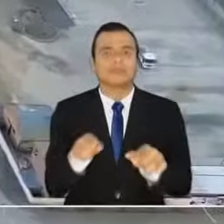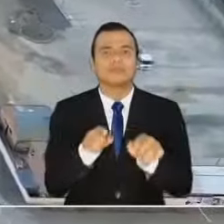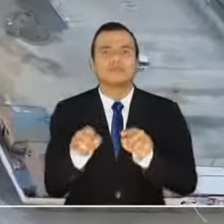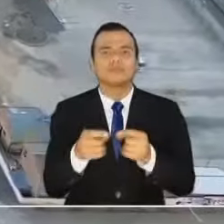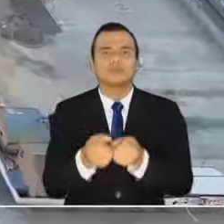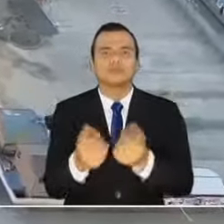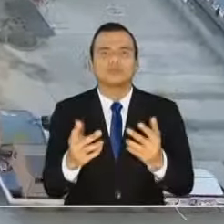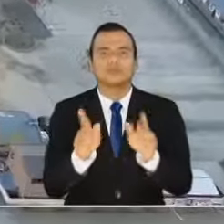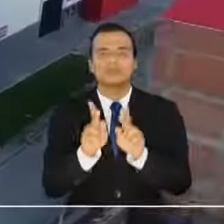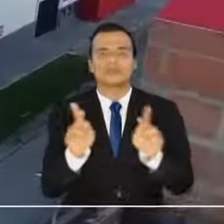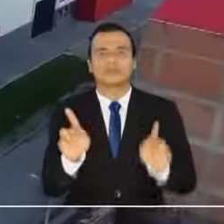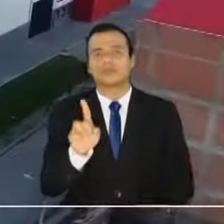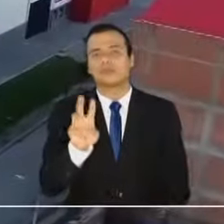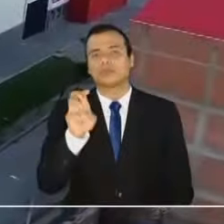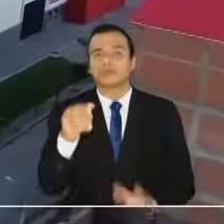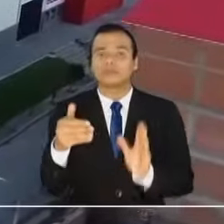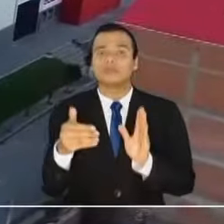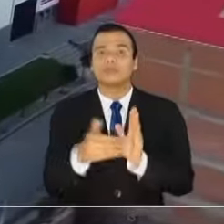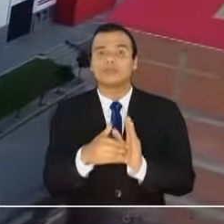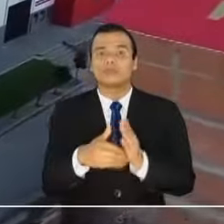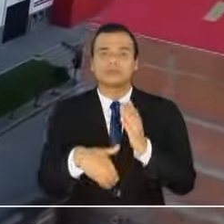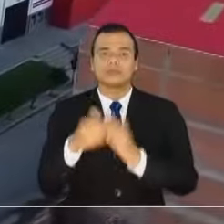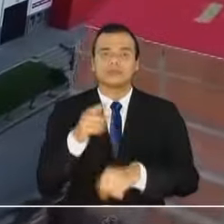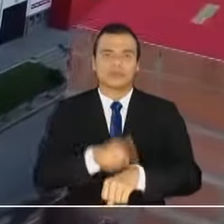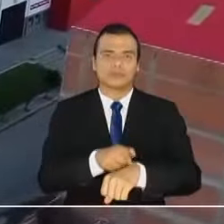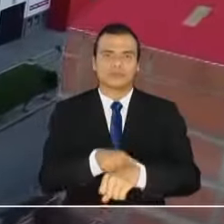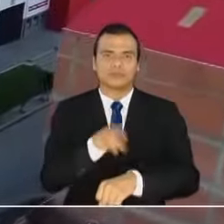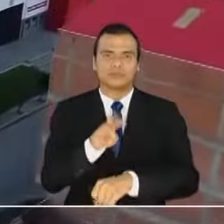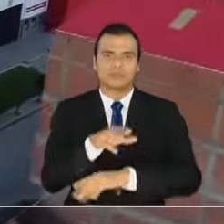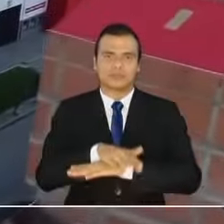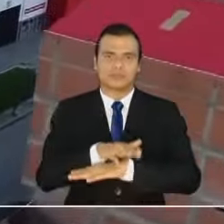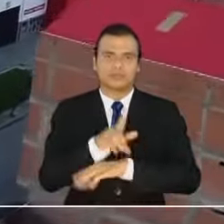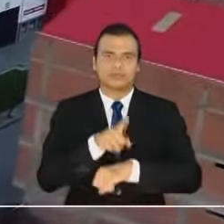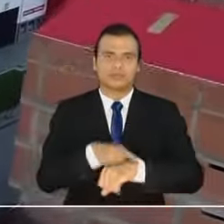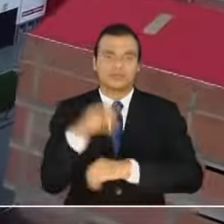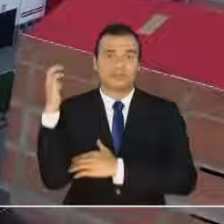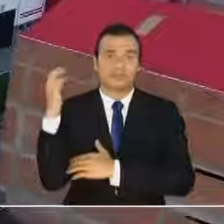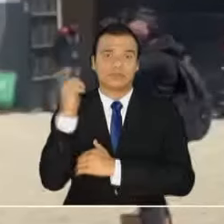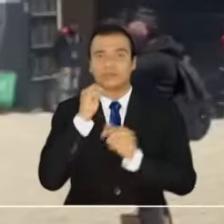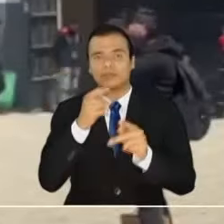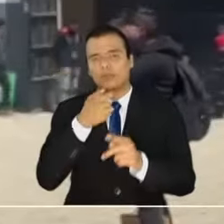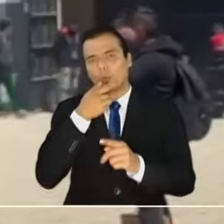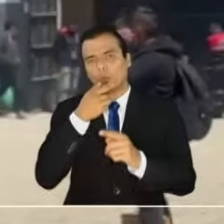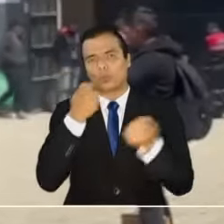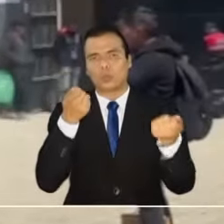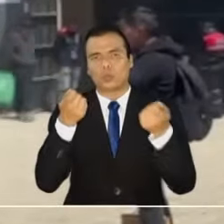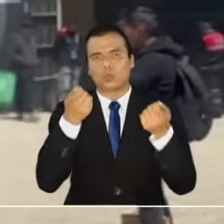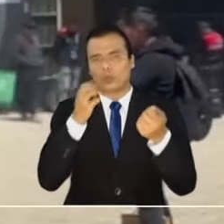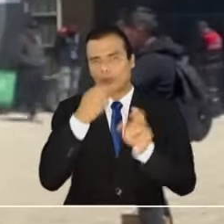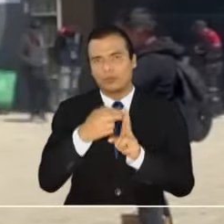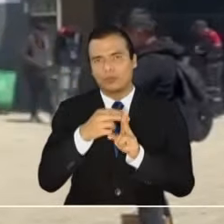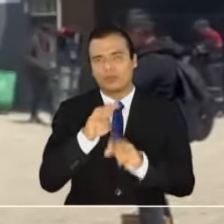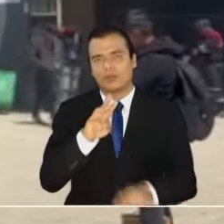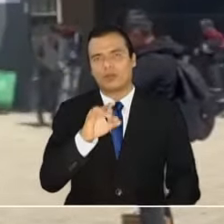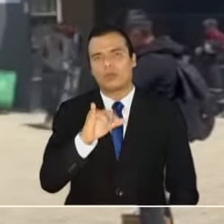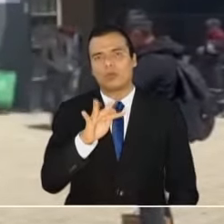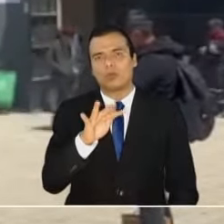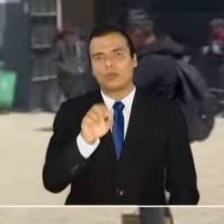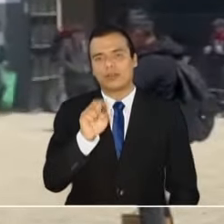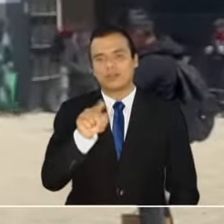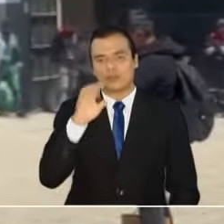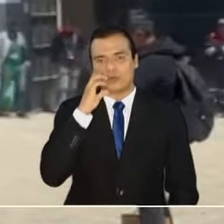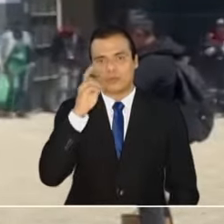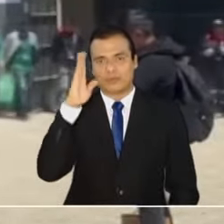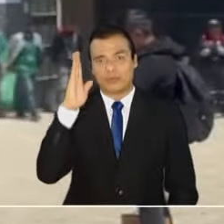balón rodará a las 3 p.m. hora colombiana y el juez del encuentro será el brasileño Wilton Sampaio. Colombia, una vez finalizado el encuentro,